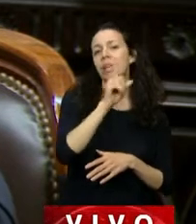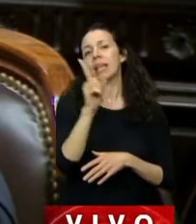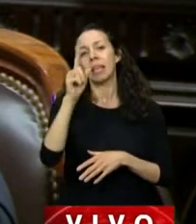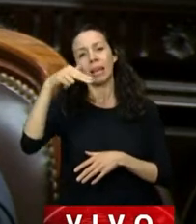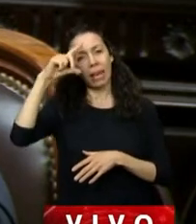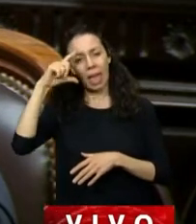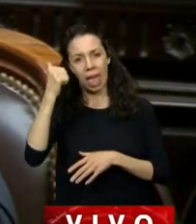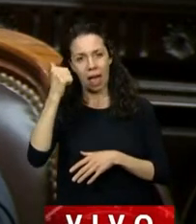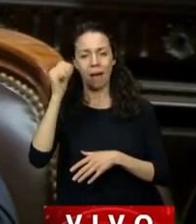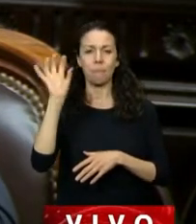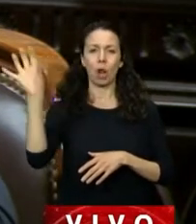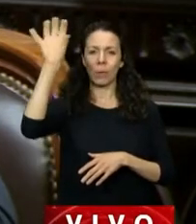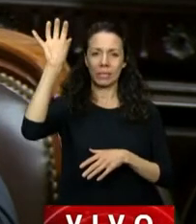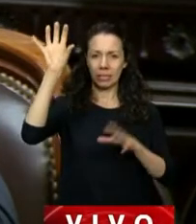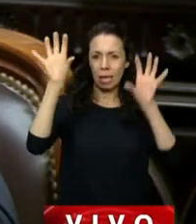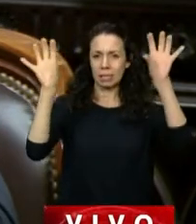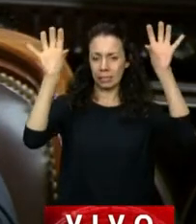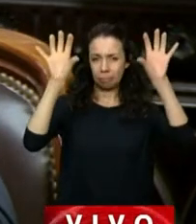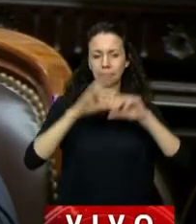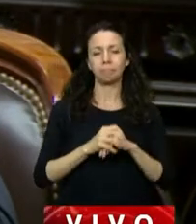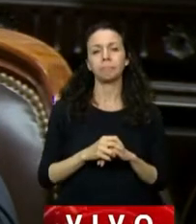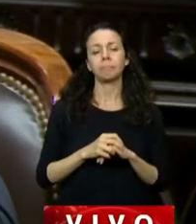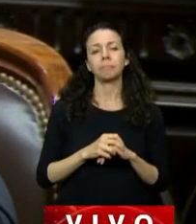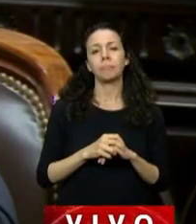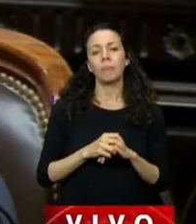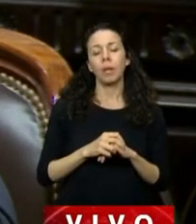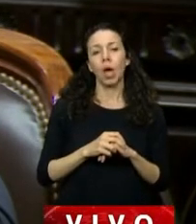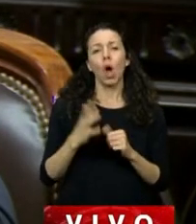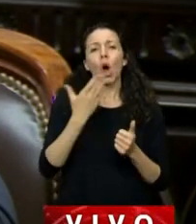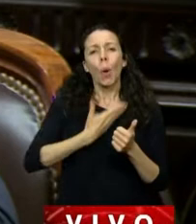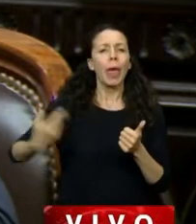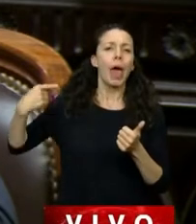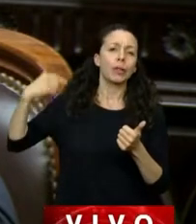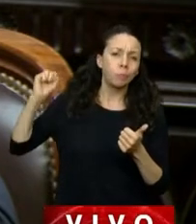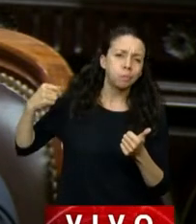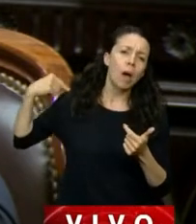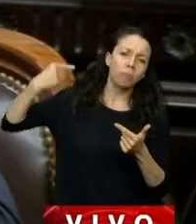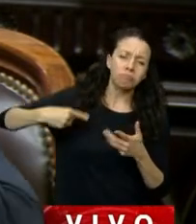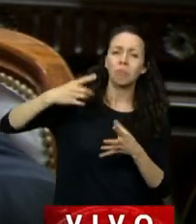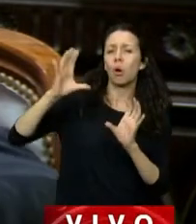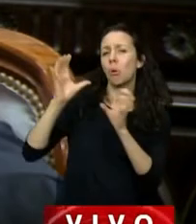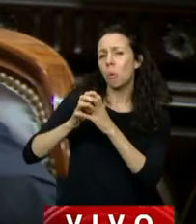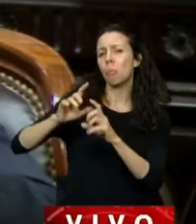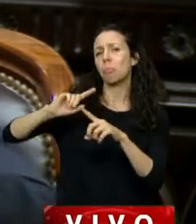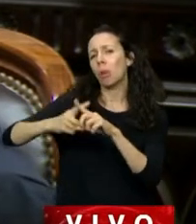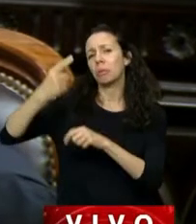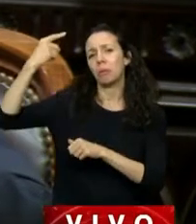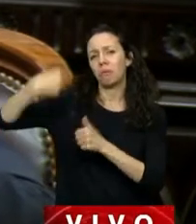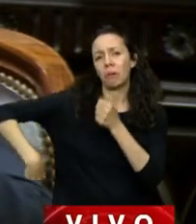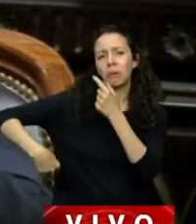Se habla mucho, más allá de los distintos gobiernos que pasaron, de los colores políticos, siempre hablan de